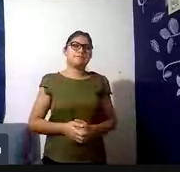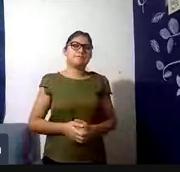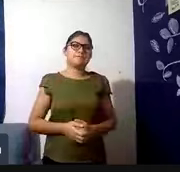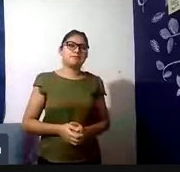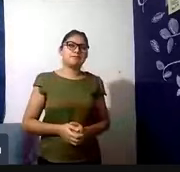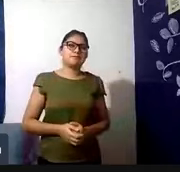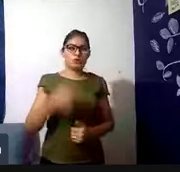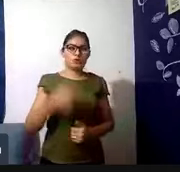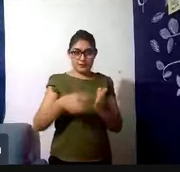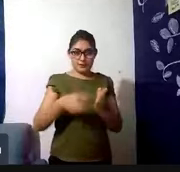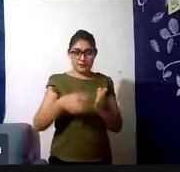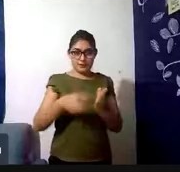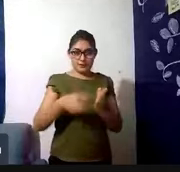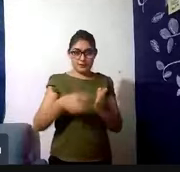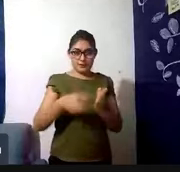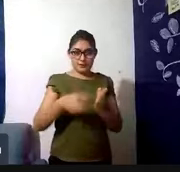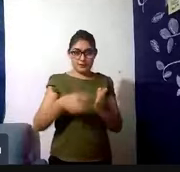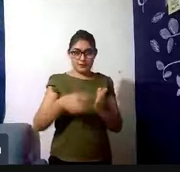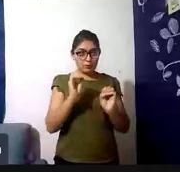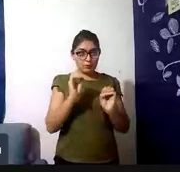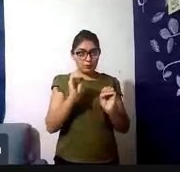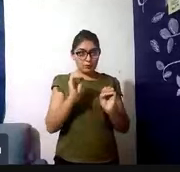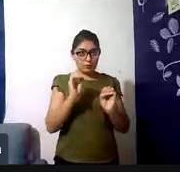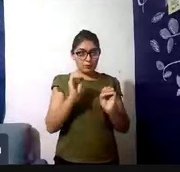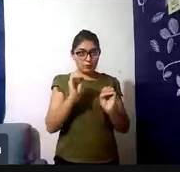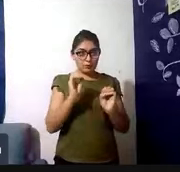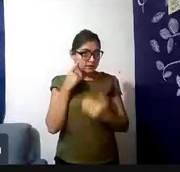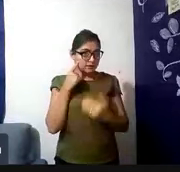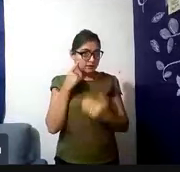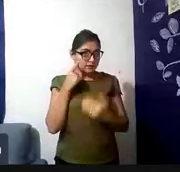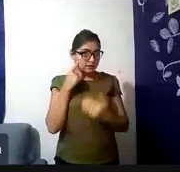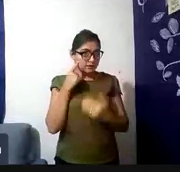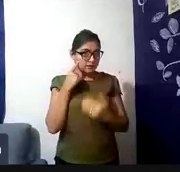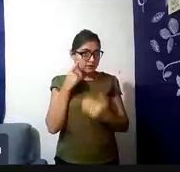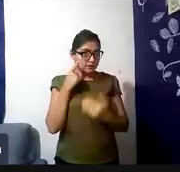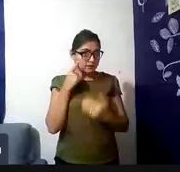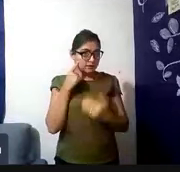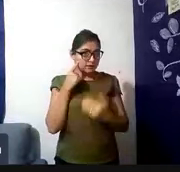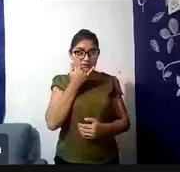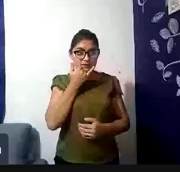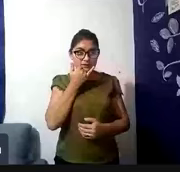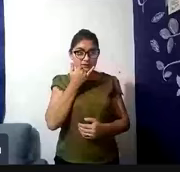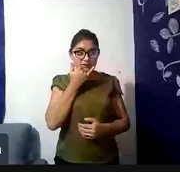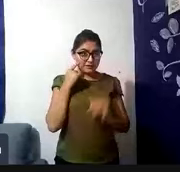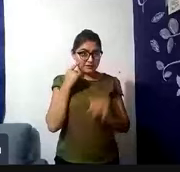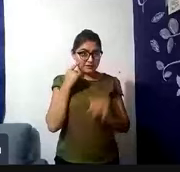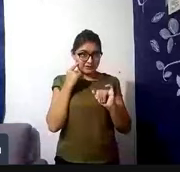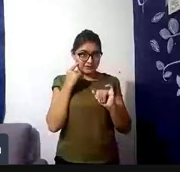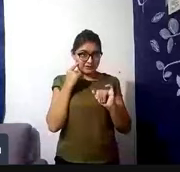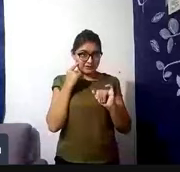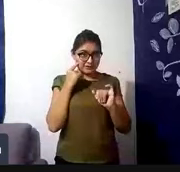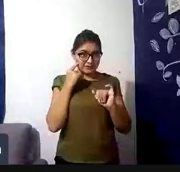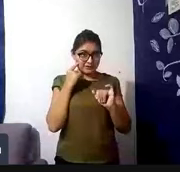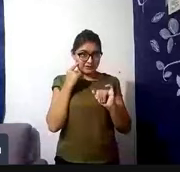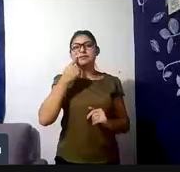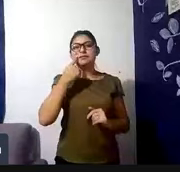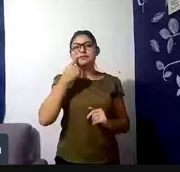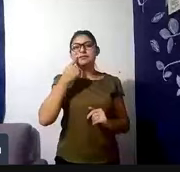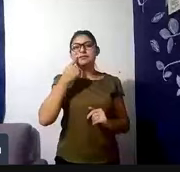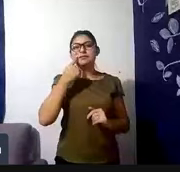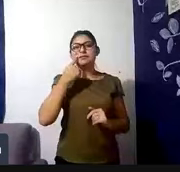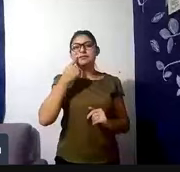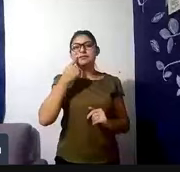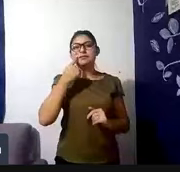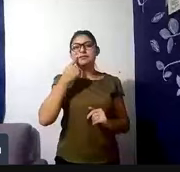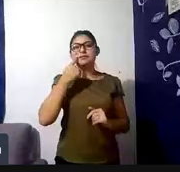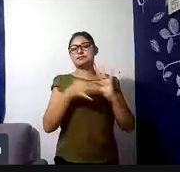Hola. Creo que sí. Sí nos escuchas. El bullying sucede en todas las edades, ¿cierto? Me gustaría que hablaran